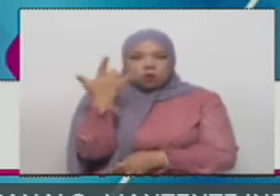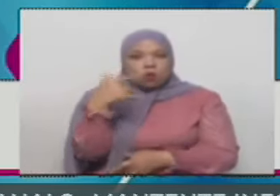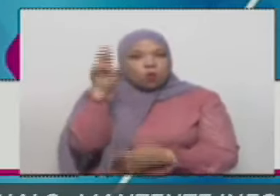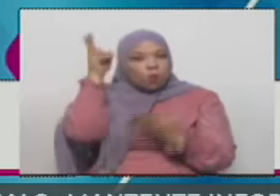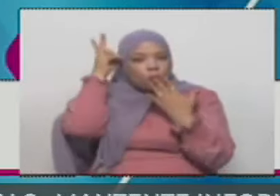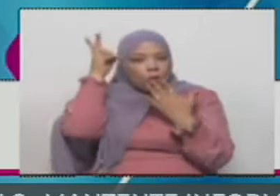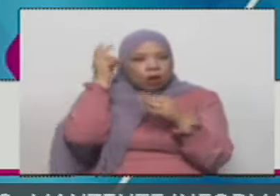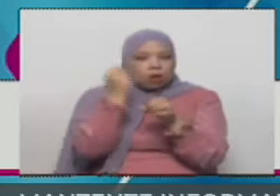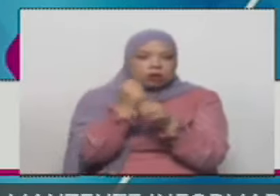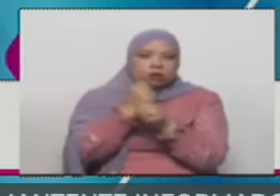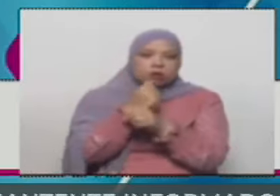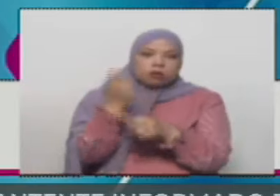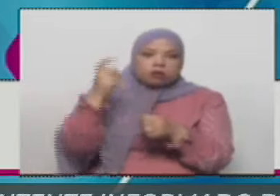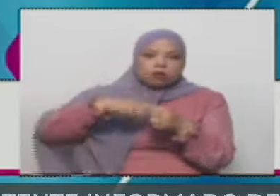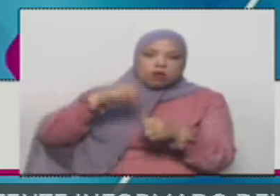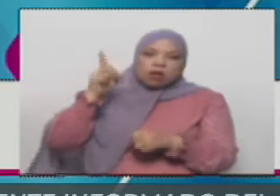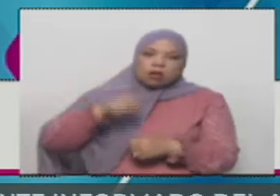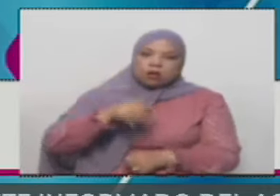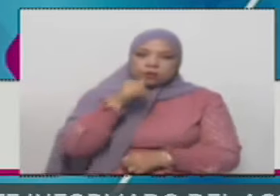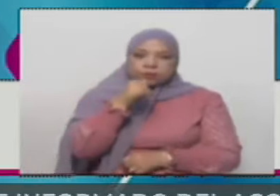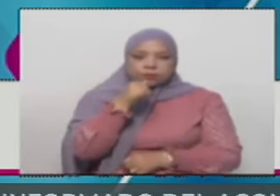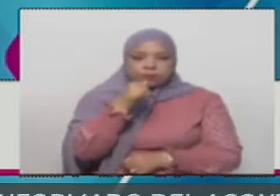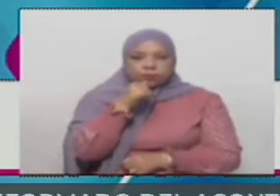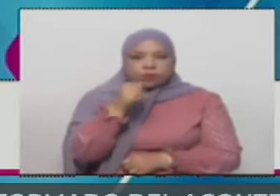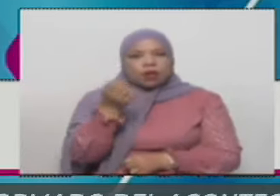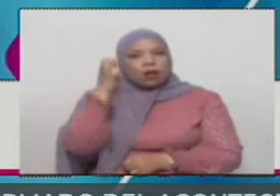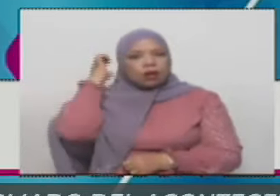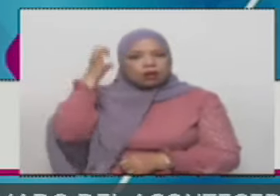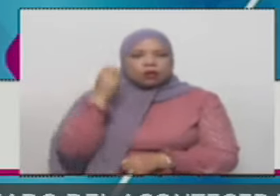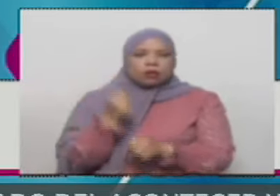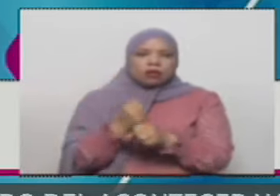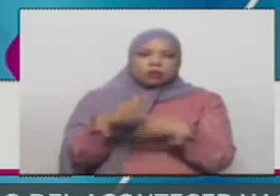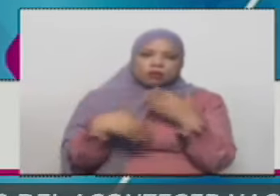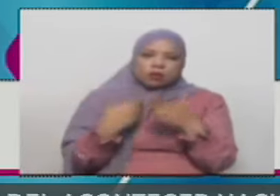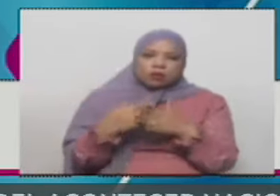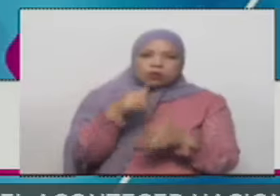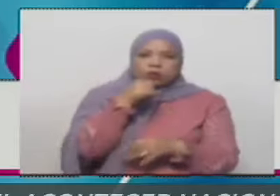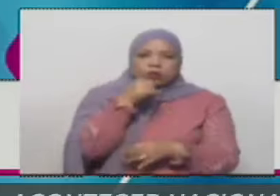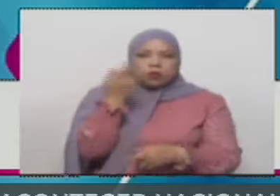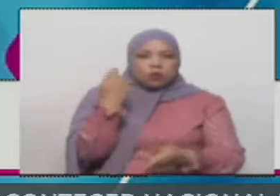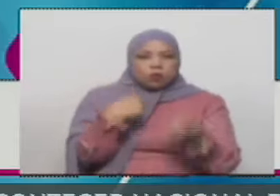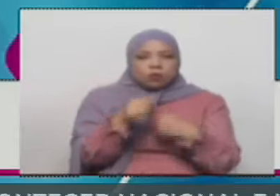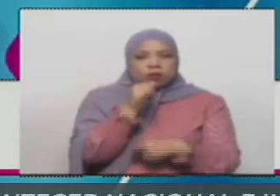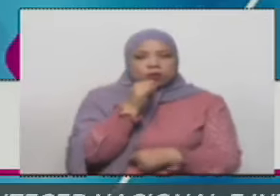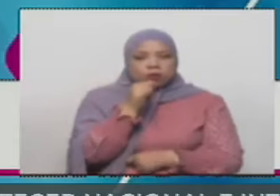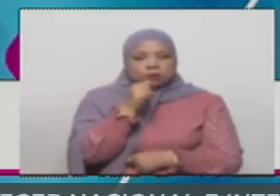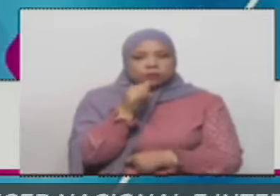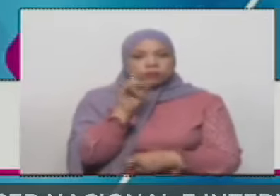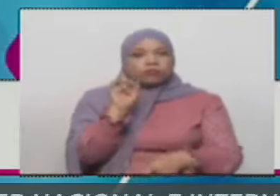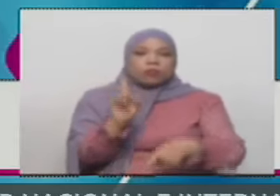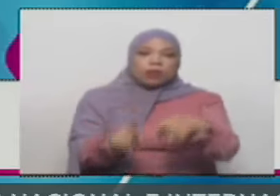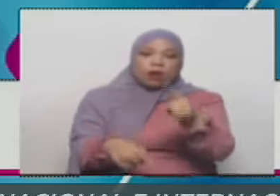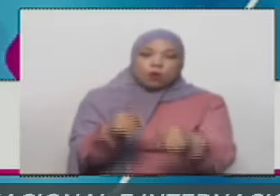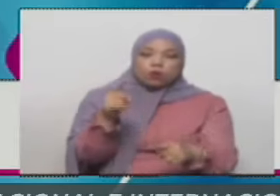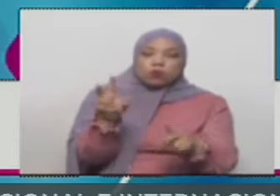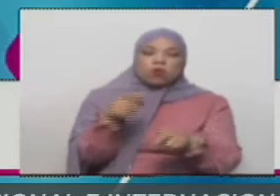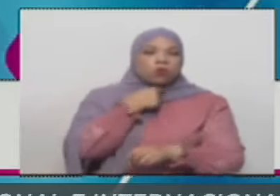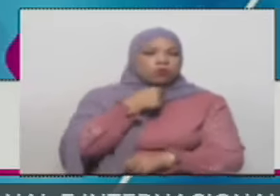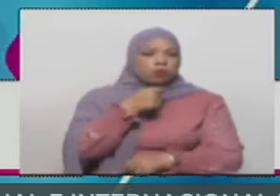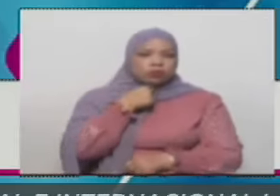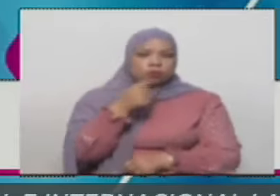indios, somos parte también de Europa, es un mestizaje, aunque a algunos no les gusta